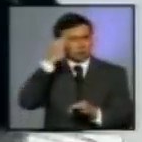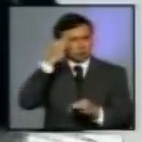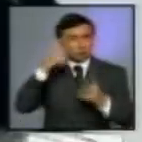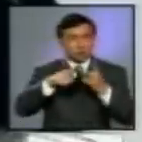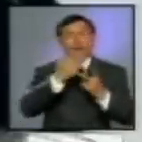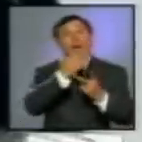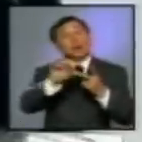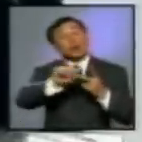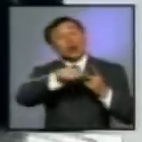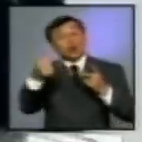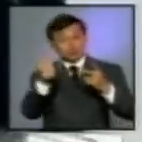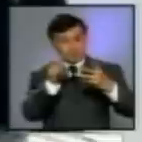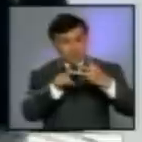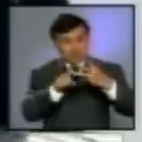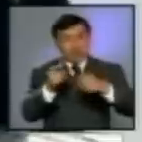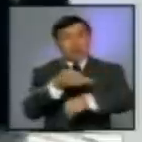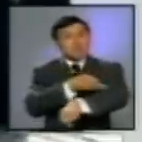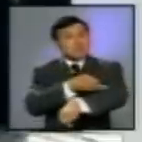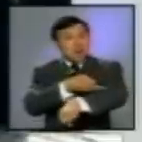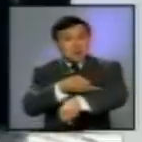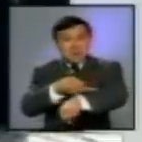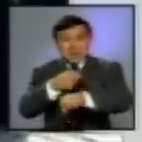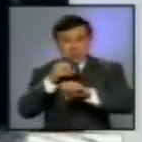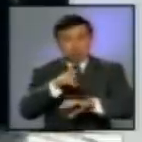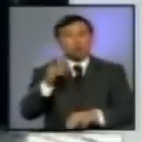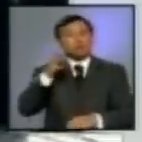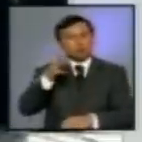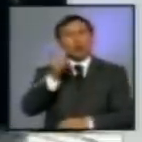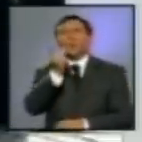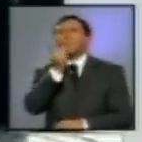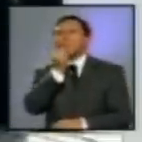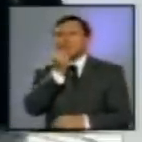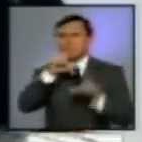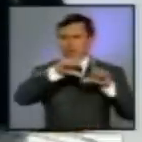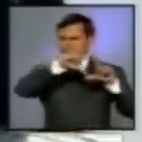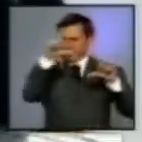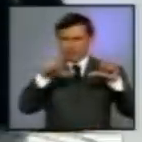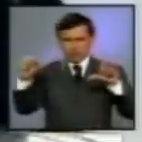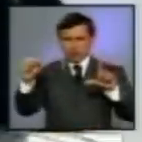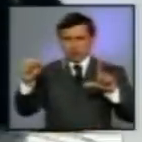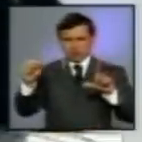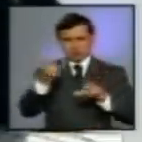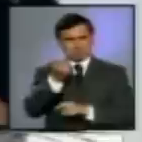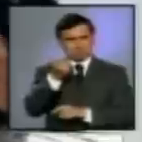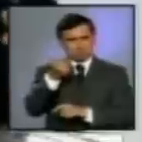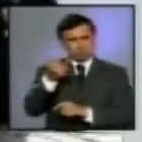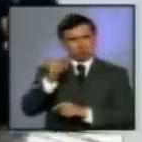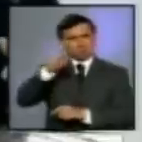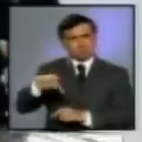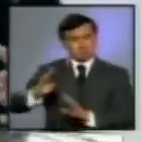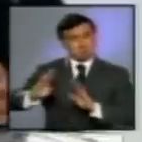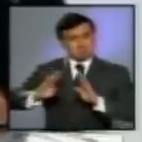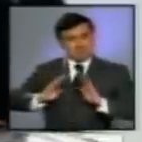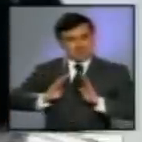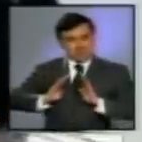sus familias frente al crimen es con esta Policía Nacional de Disciplina Militar. Vamos también, y es una de